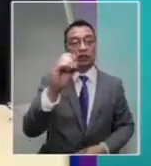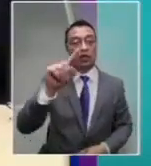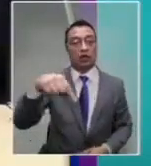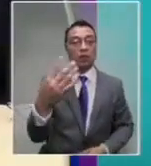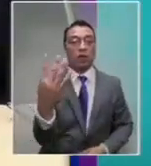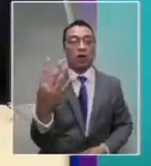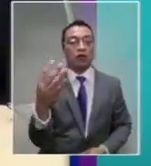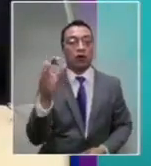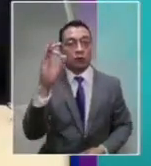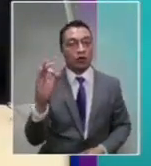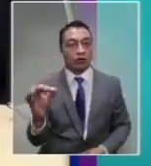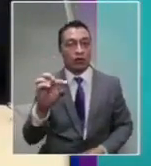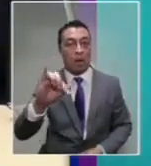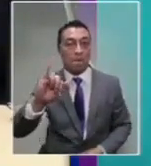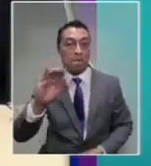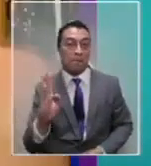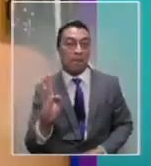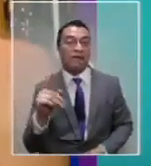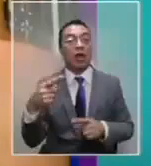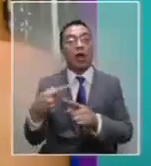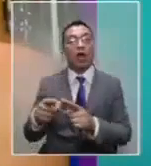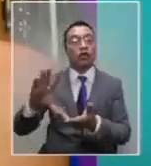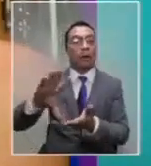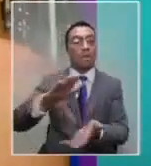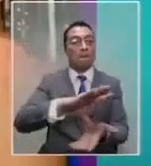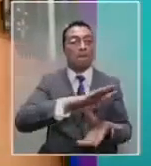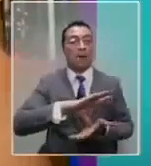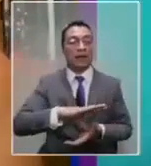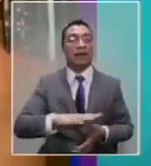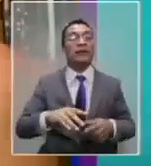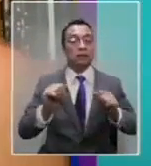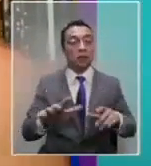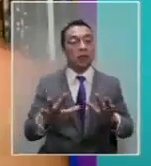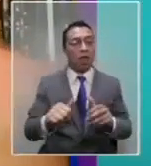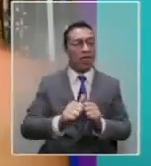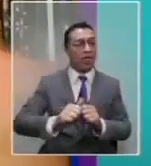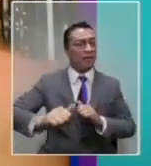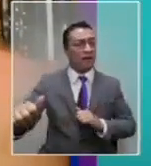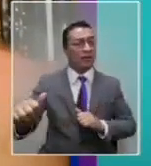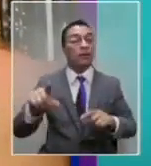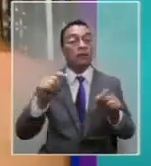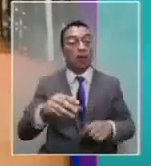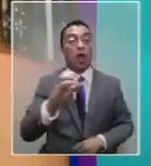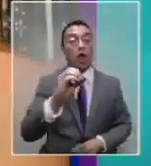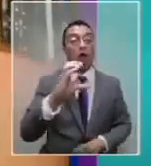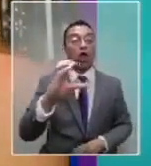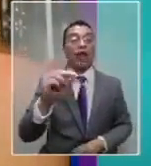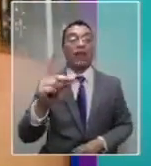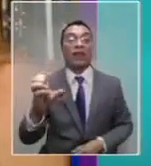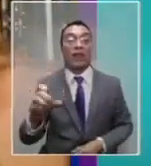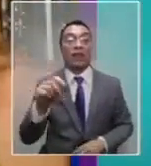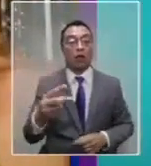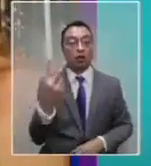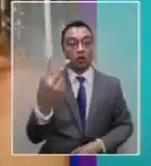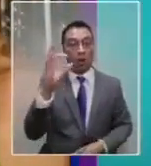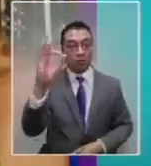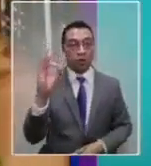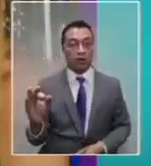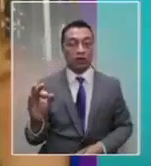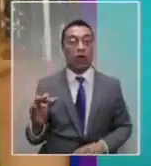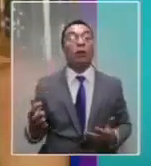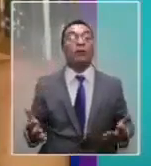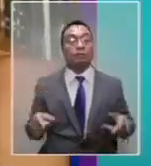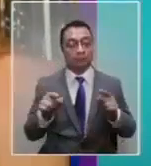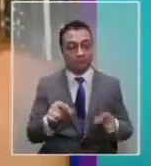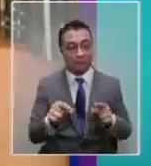un 0,4% ¿no? del PIB. Respecto de otros países estamos quizás bastante distantes. El promedio de la OCDE es de un